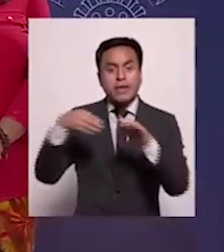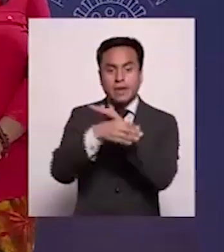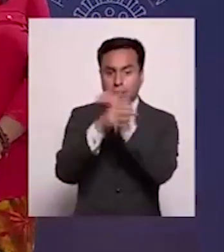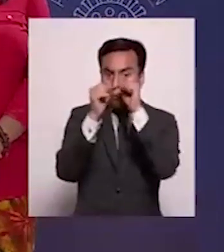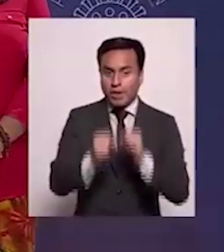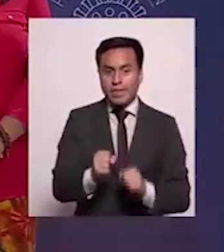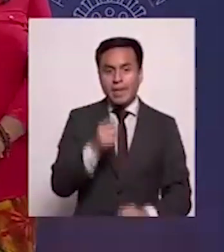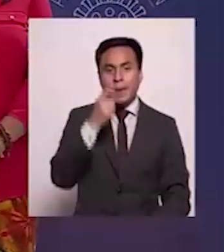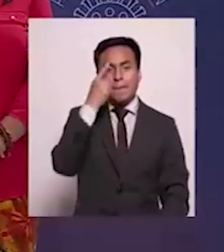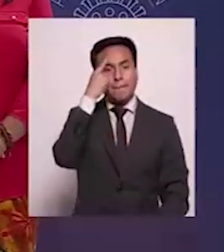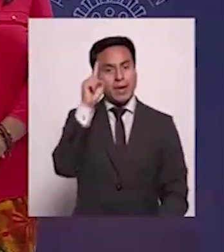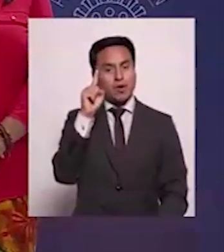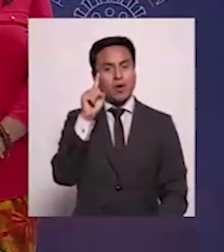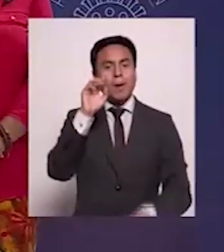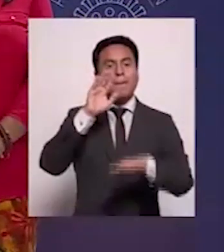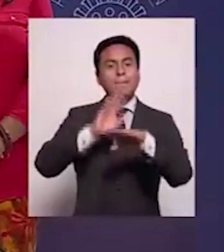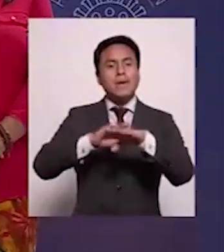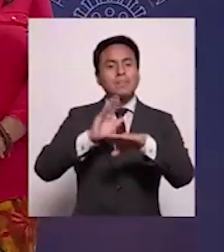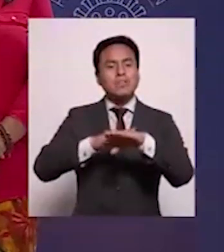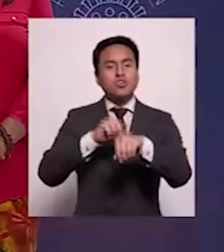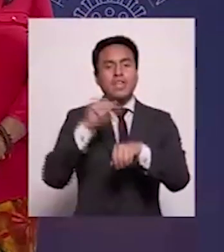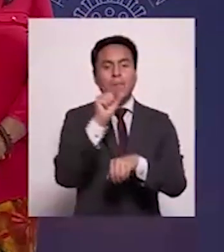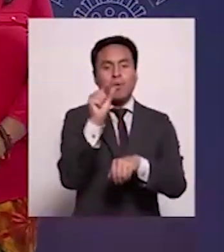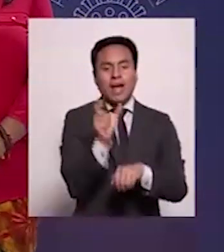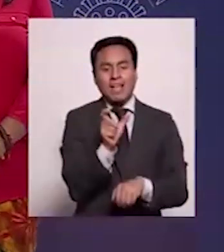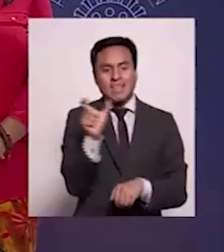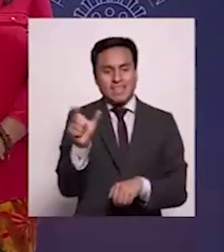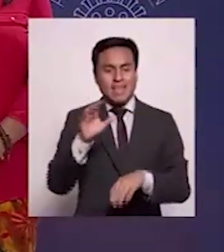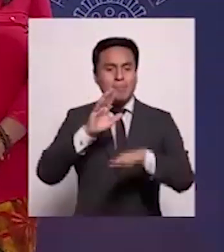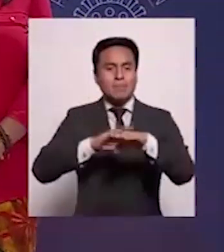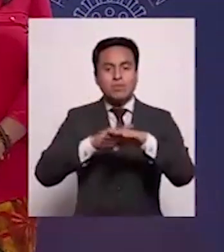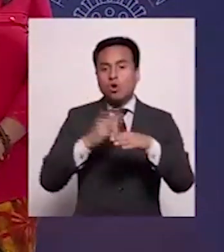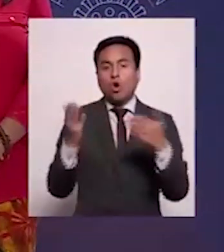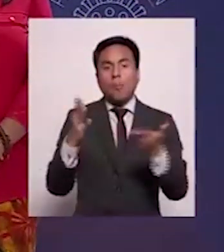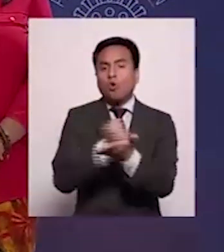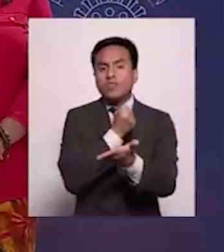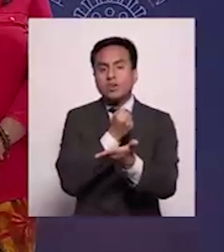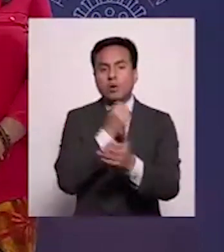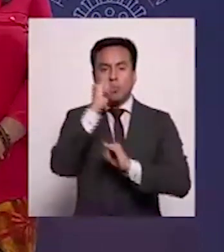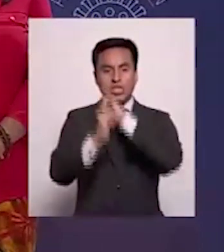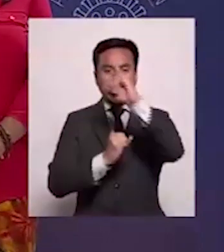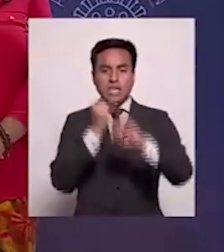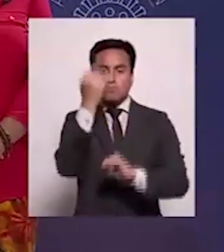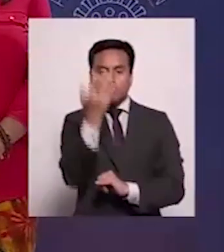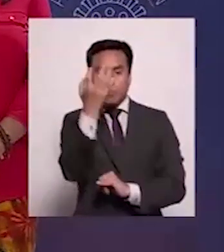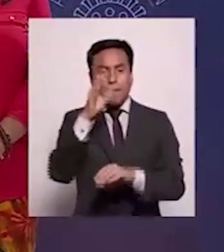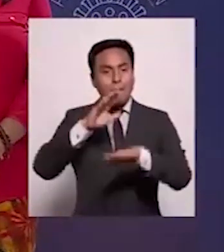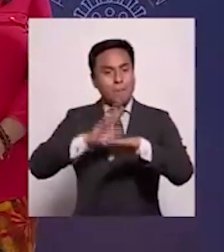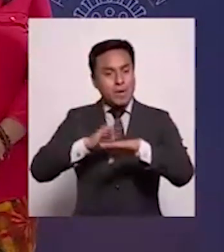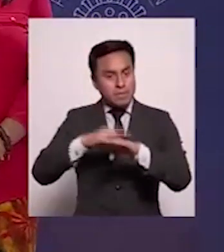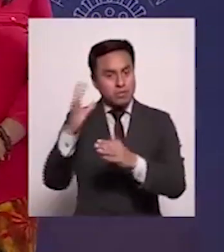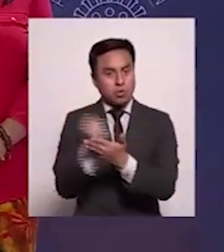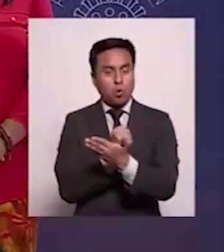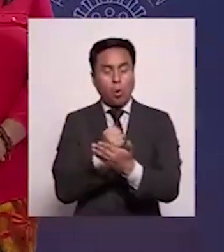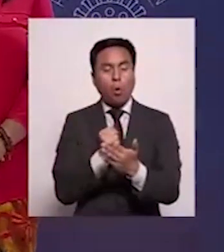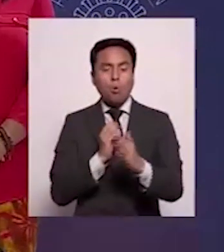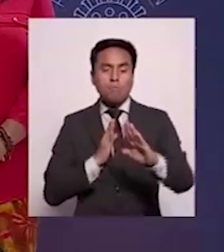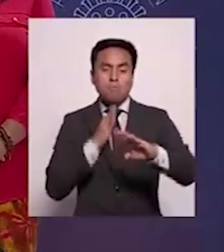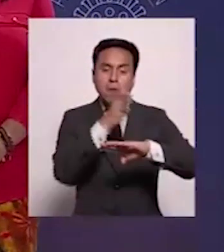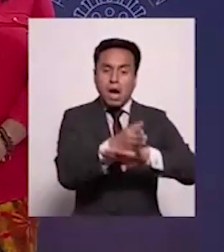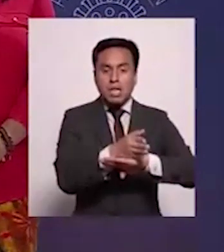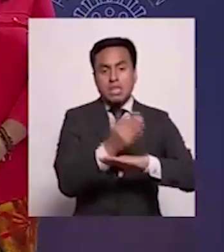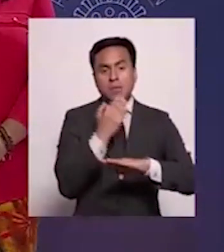esto se va a obtener permisos temporales que pueden hacerse de manera remota o bien de manera presencial